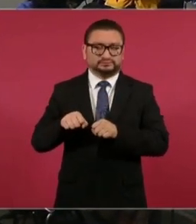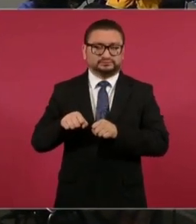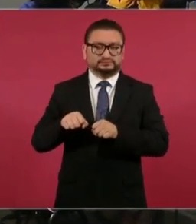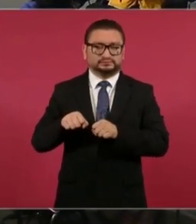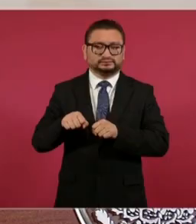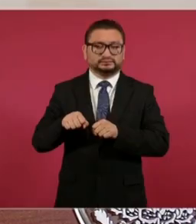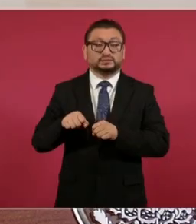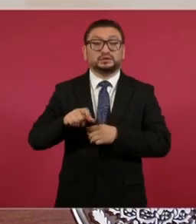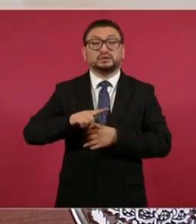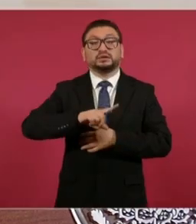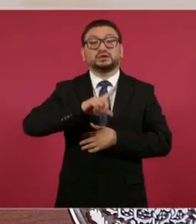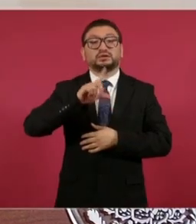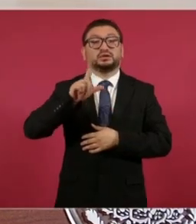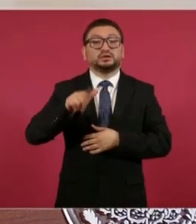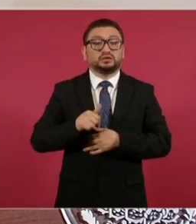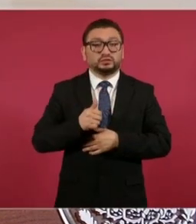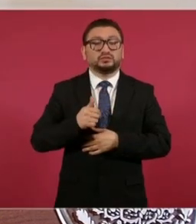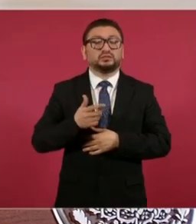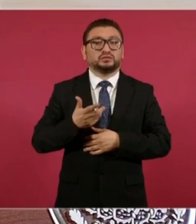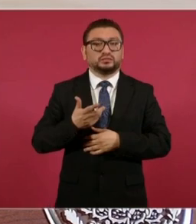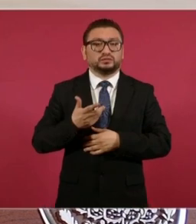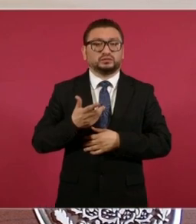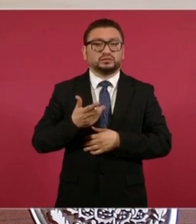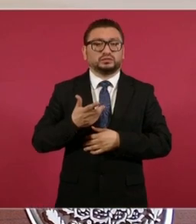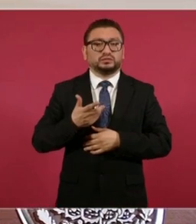tien luego se